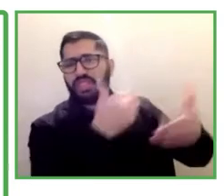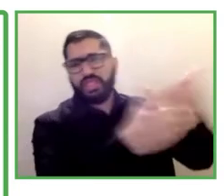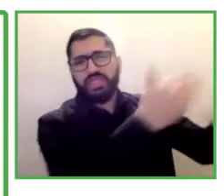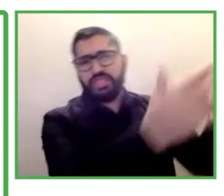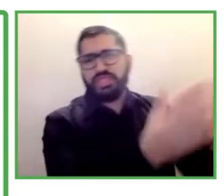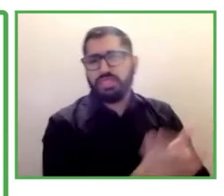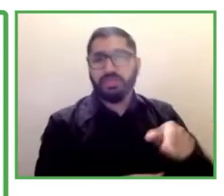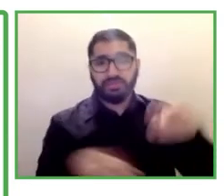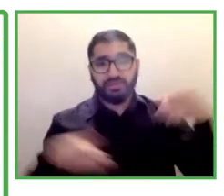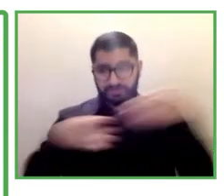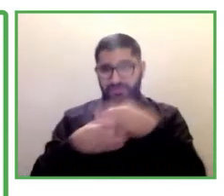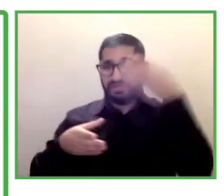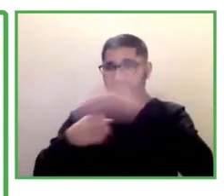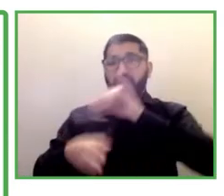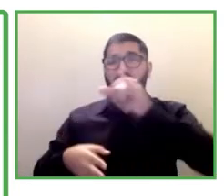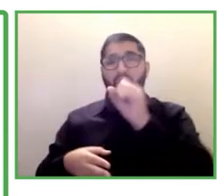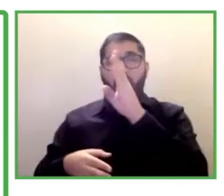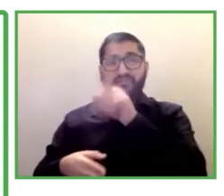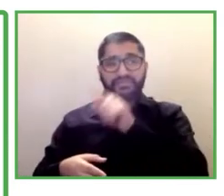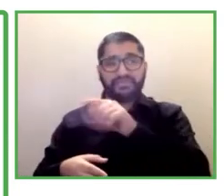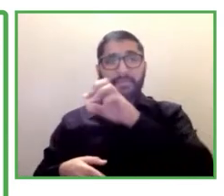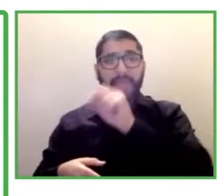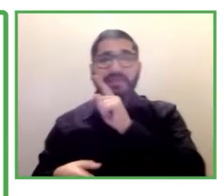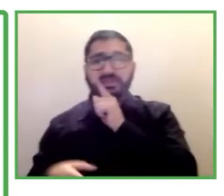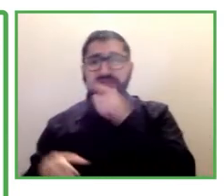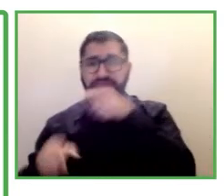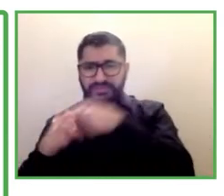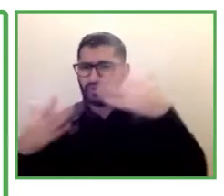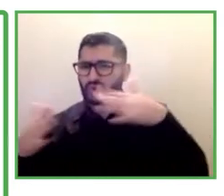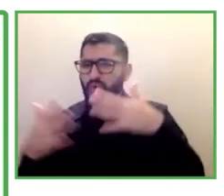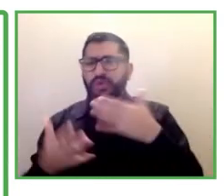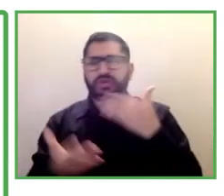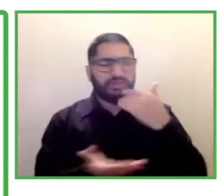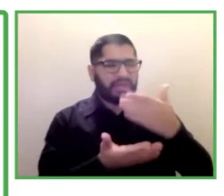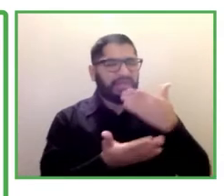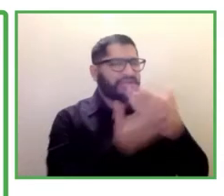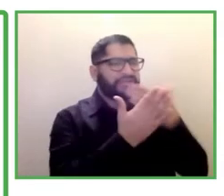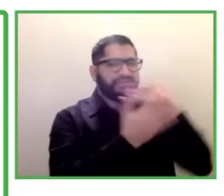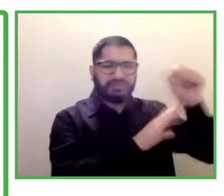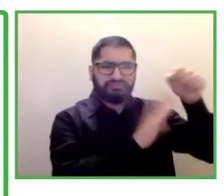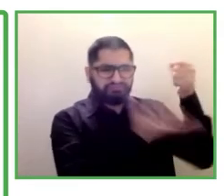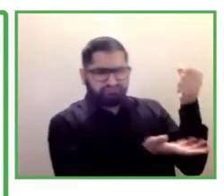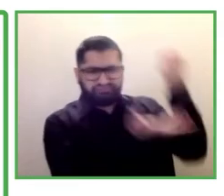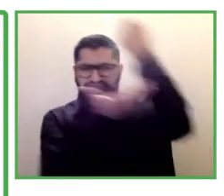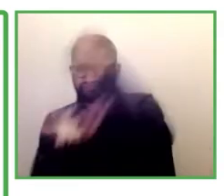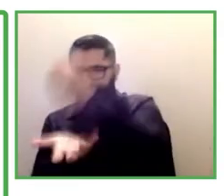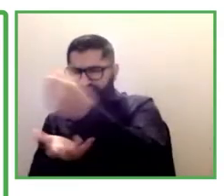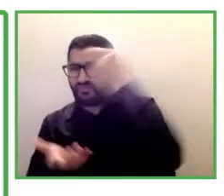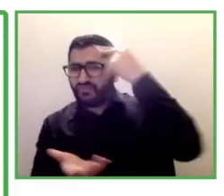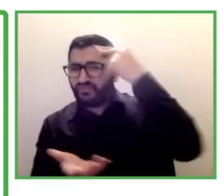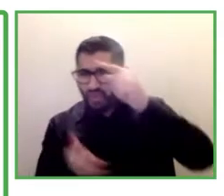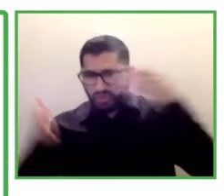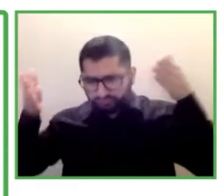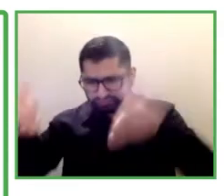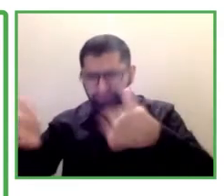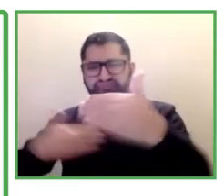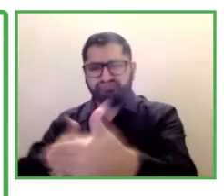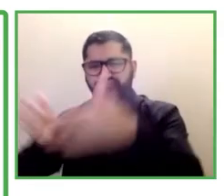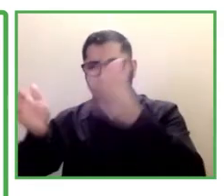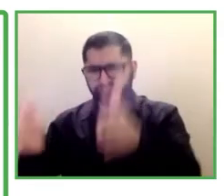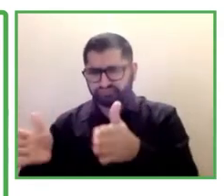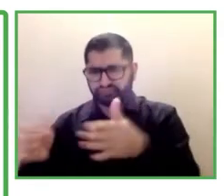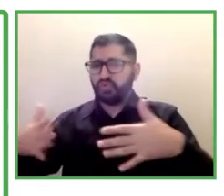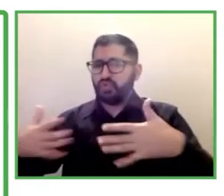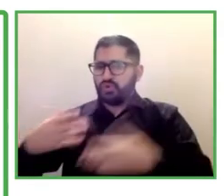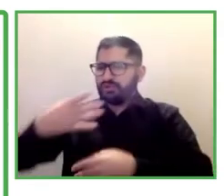de herramientas. Esta caja de herramientas es algo que nosotros vamos a poder empezar a usar en otros productos también. Entonces, hay 59